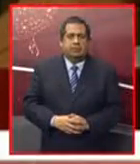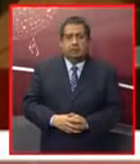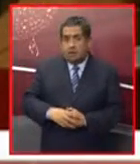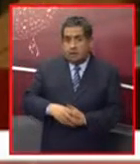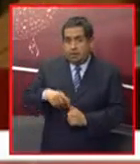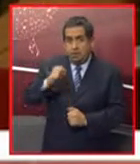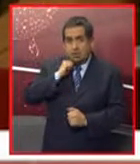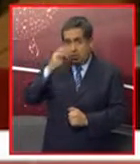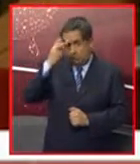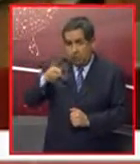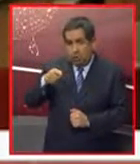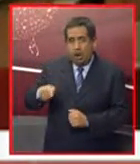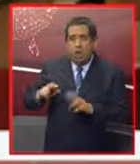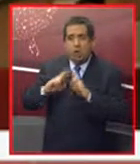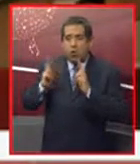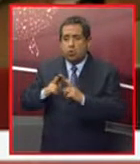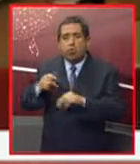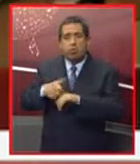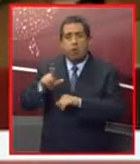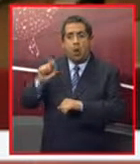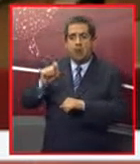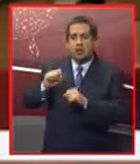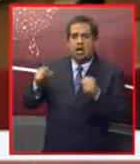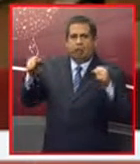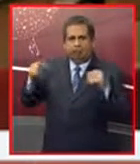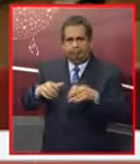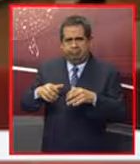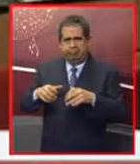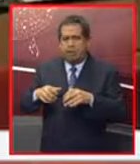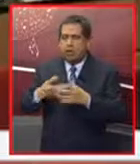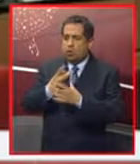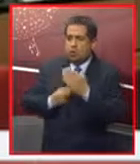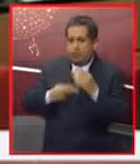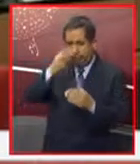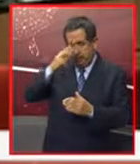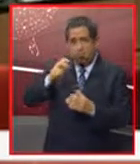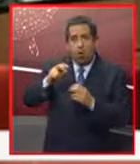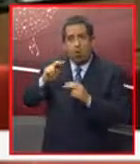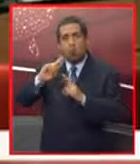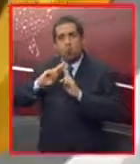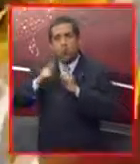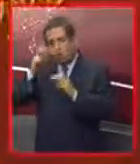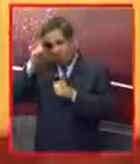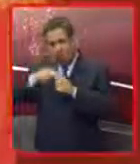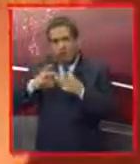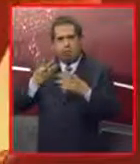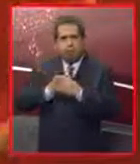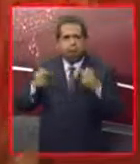se inauguró en el Senado de la República la 20ª reunión de la Comisión Parlamentaria Mixta México-Unión Europea.